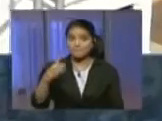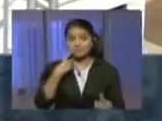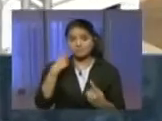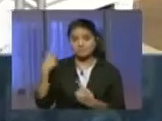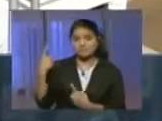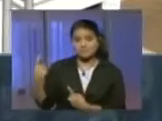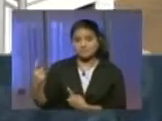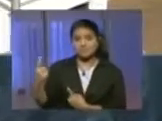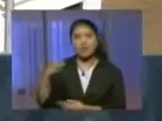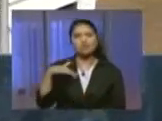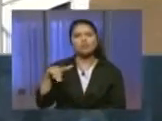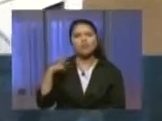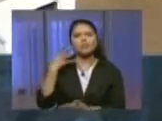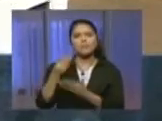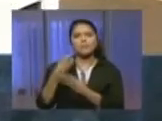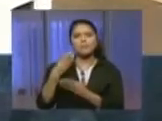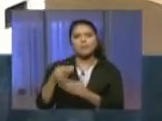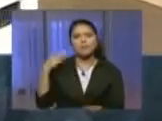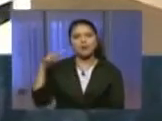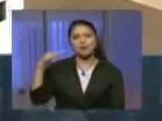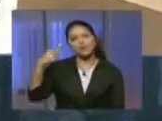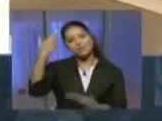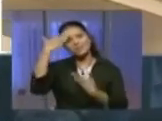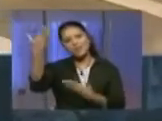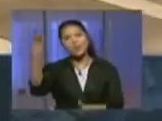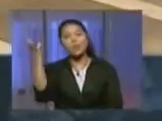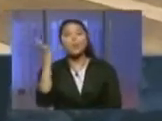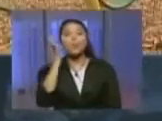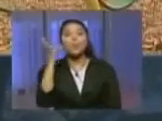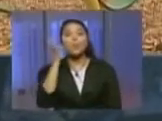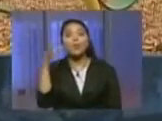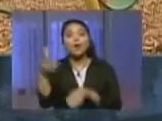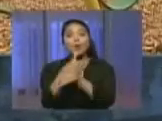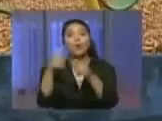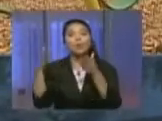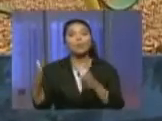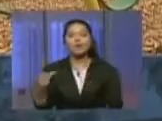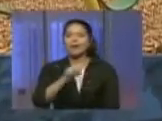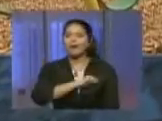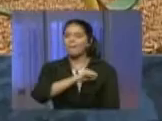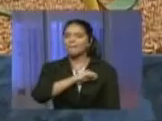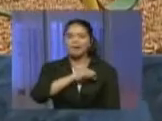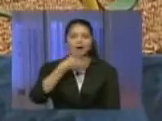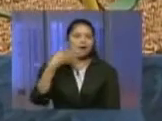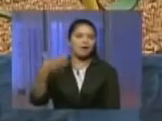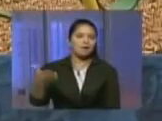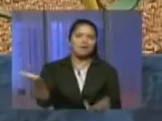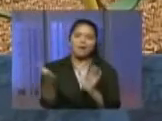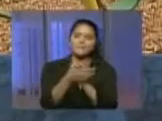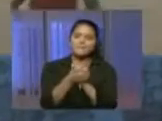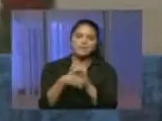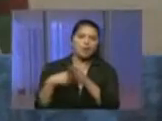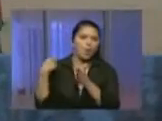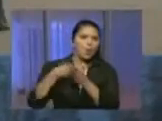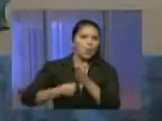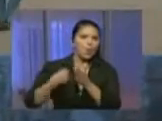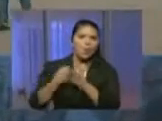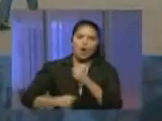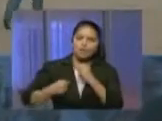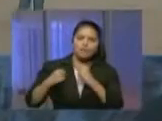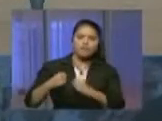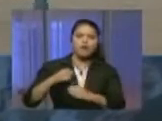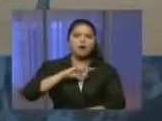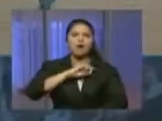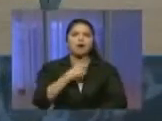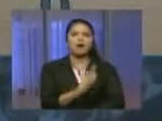en turín saludo a yelit Santa ella camarada hermana amiga combatiente guerrera